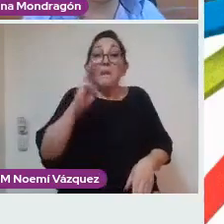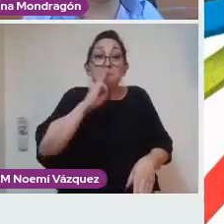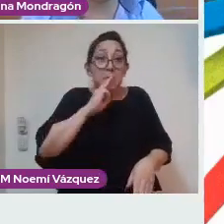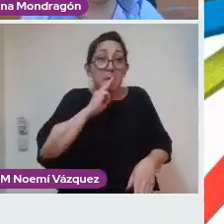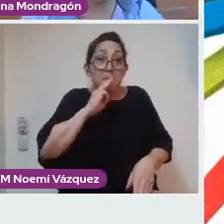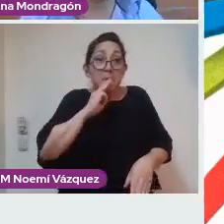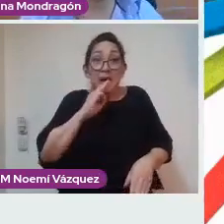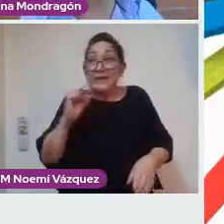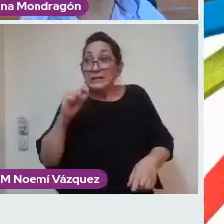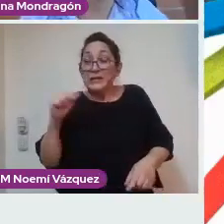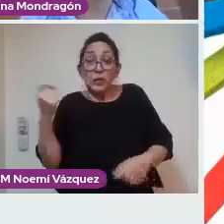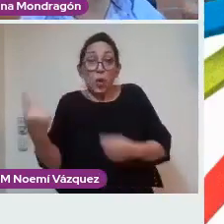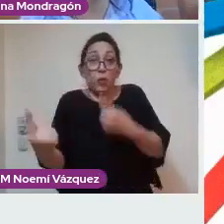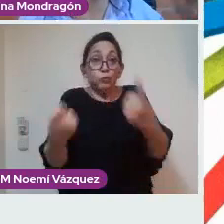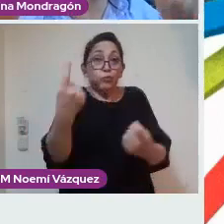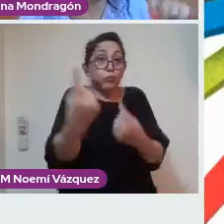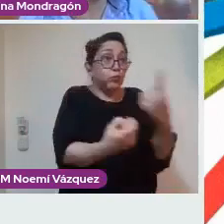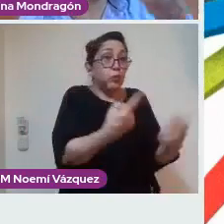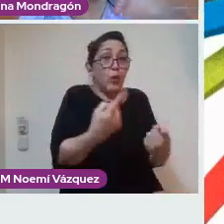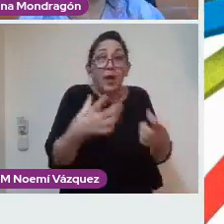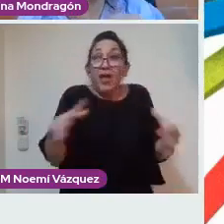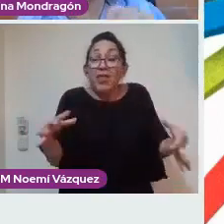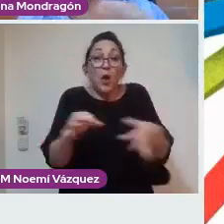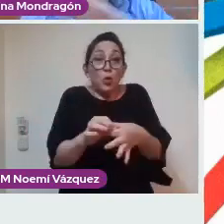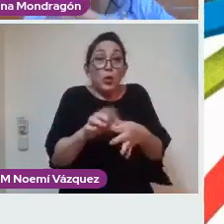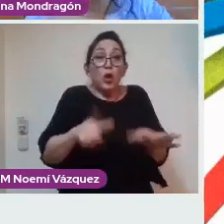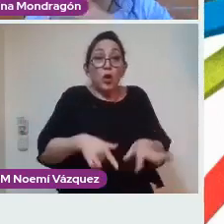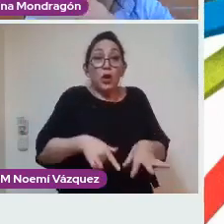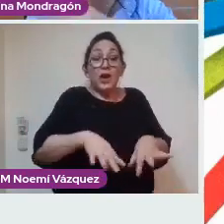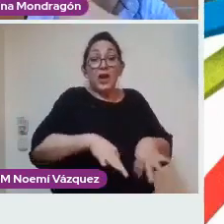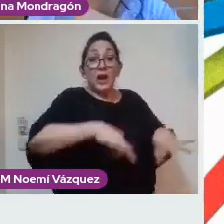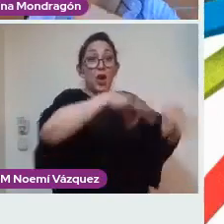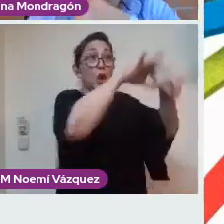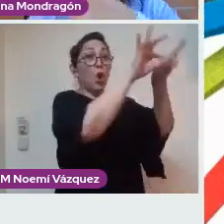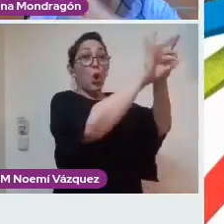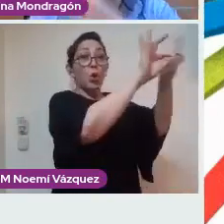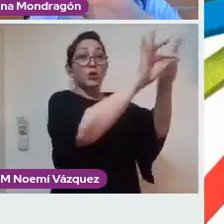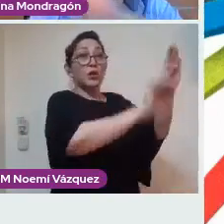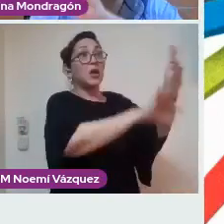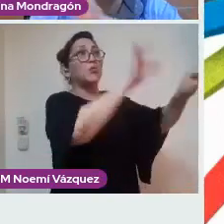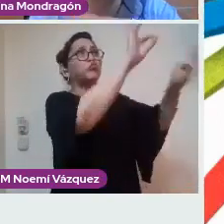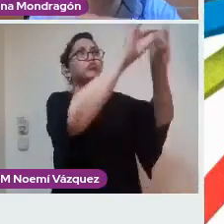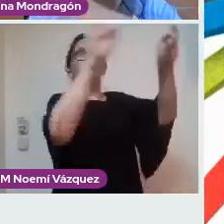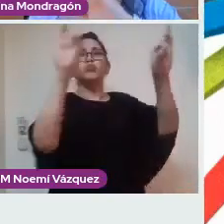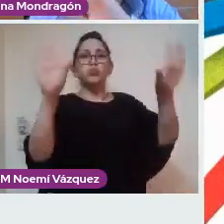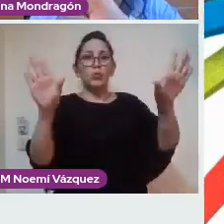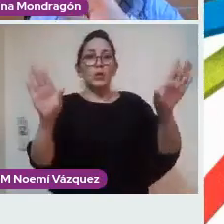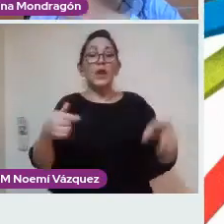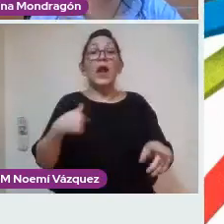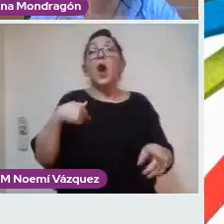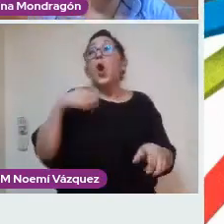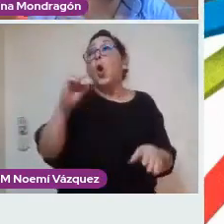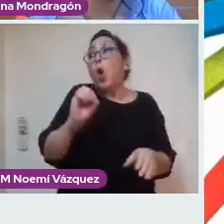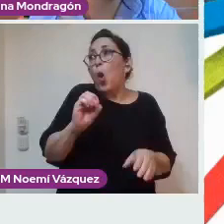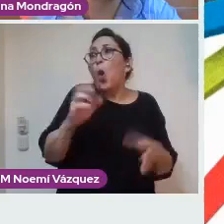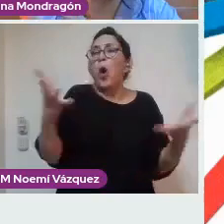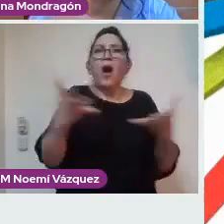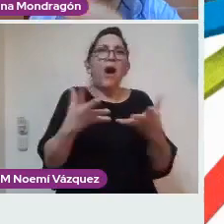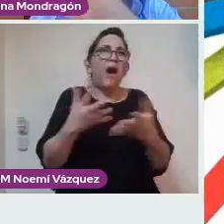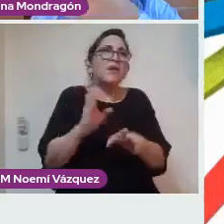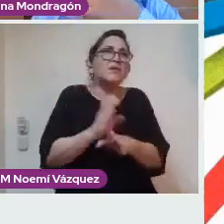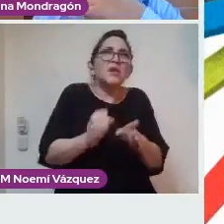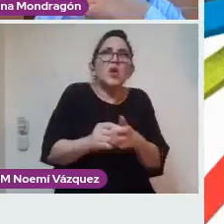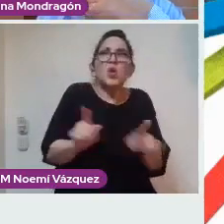cortinas en la escuela, ¿no? O para poder colocar o favorecer ciertos servicios dentro de la